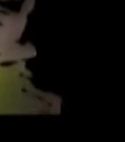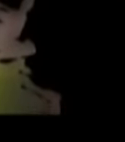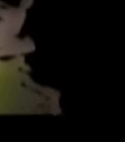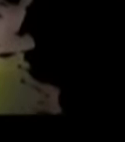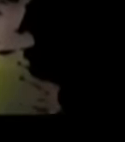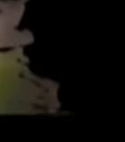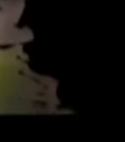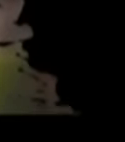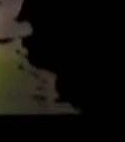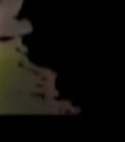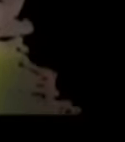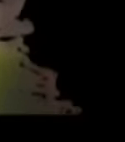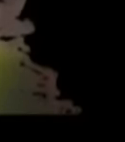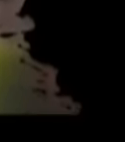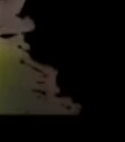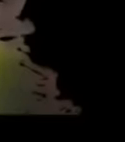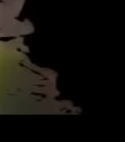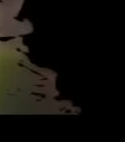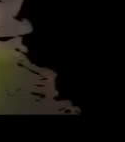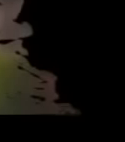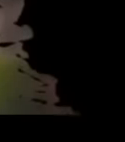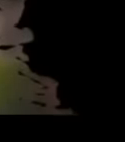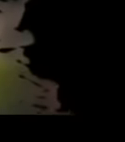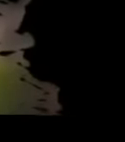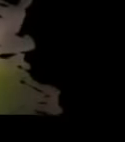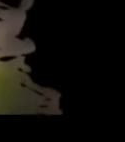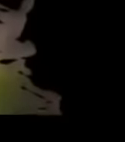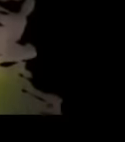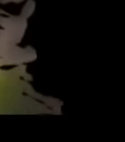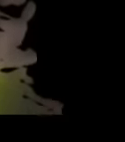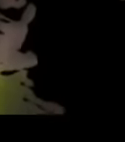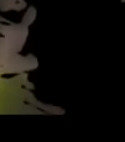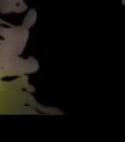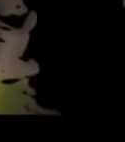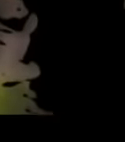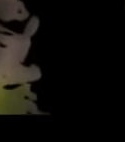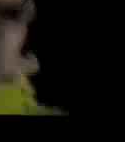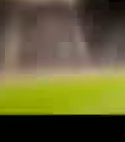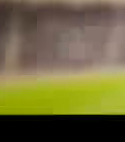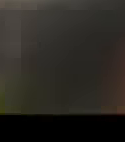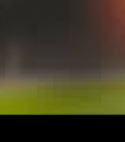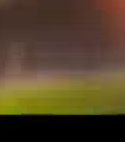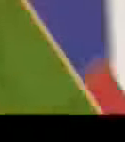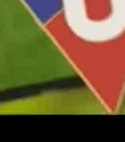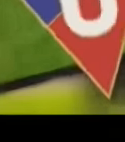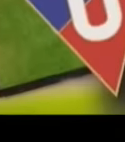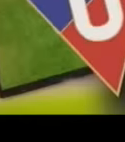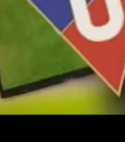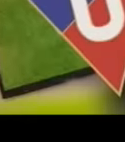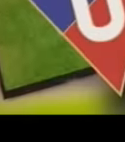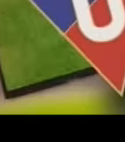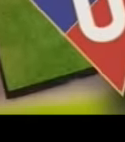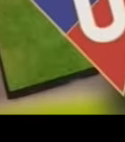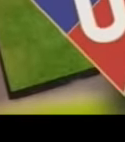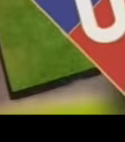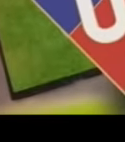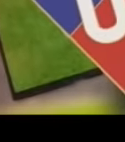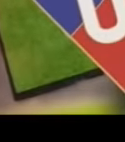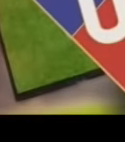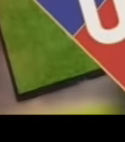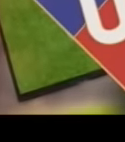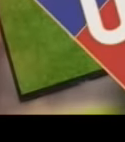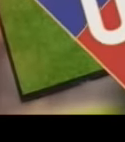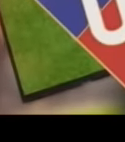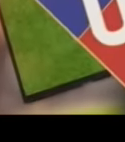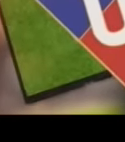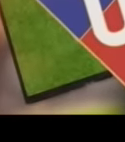victoria, mientras que el Papá Aucas escalar para no descender. Disfrute este encuentro desde las 16:30.